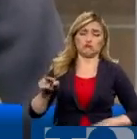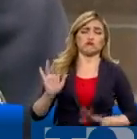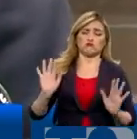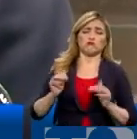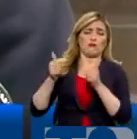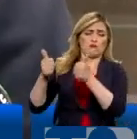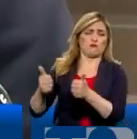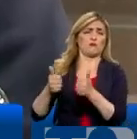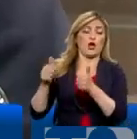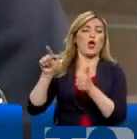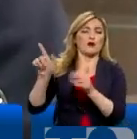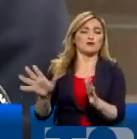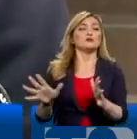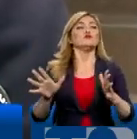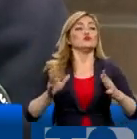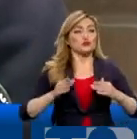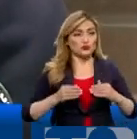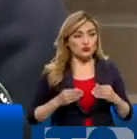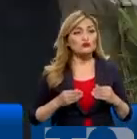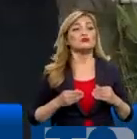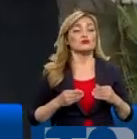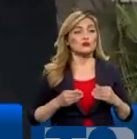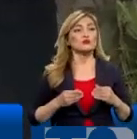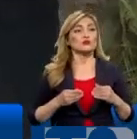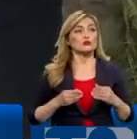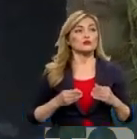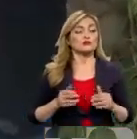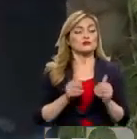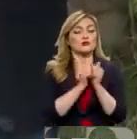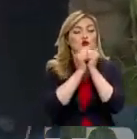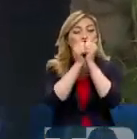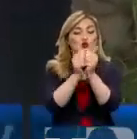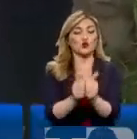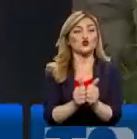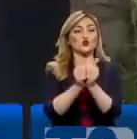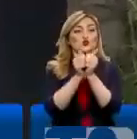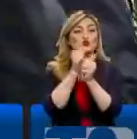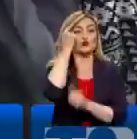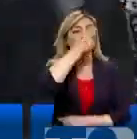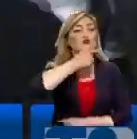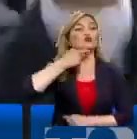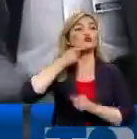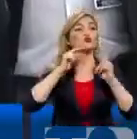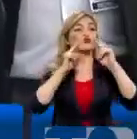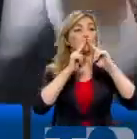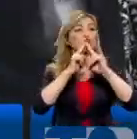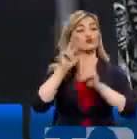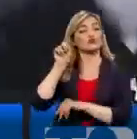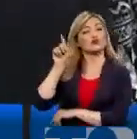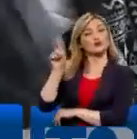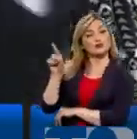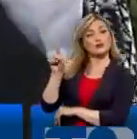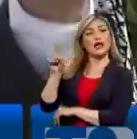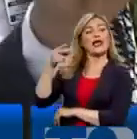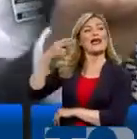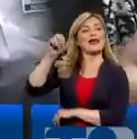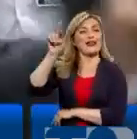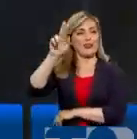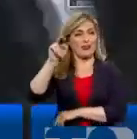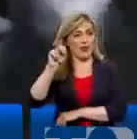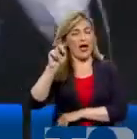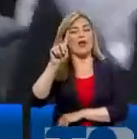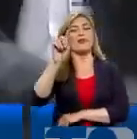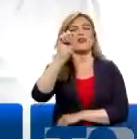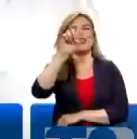Correa aceptará esta proclamación. Junto a él aparecieron rostros conocidos como el de Virgilio Hernández,